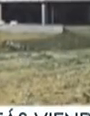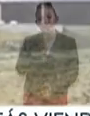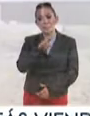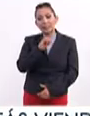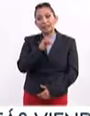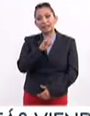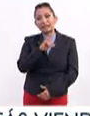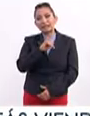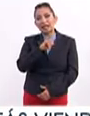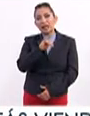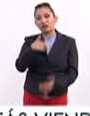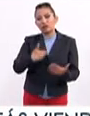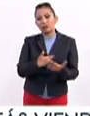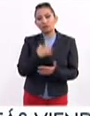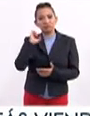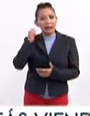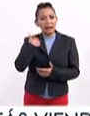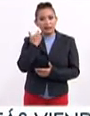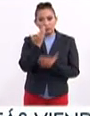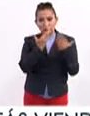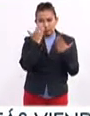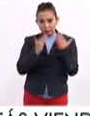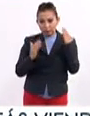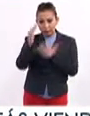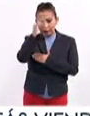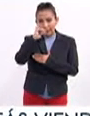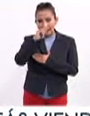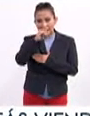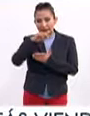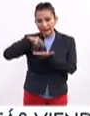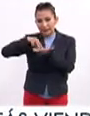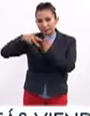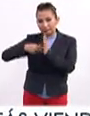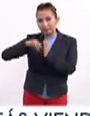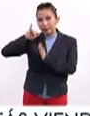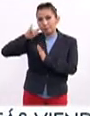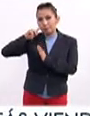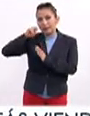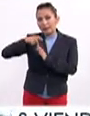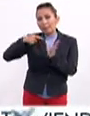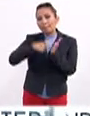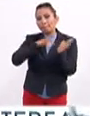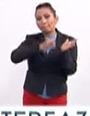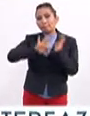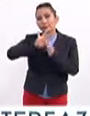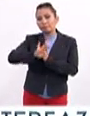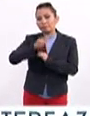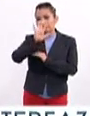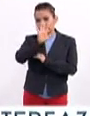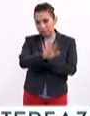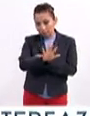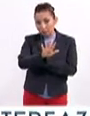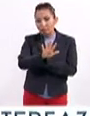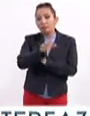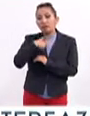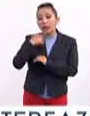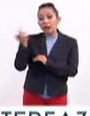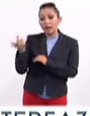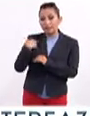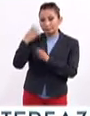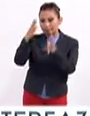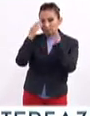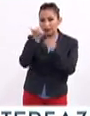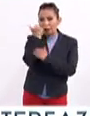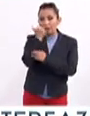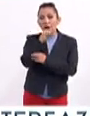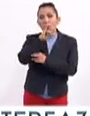Reynaldo Pérez Rayón egresó de la Escuela Superior de Ingeniería y Arquitectura del IPN en 1945 y fue discípulo